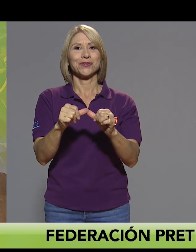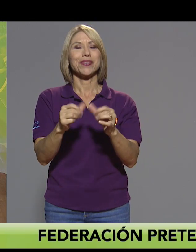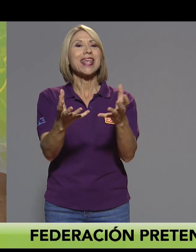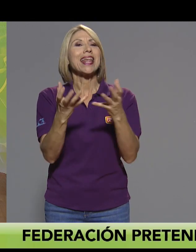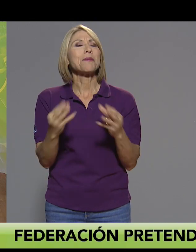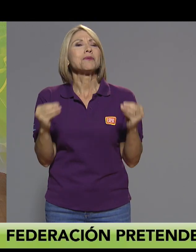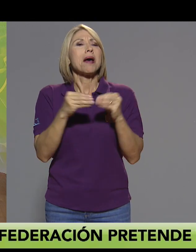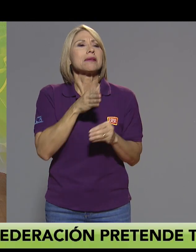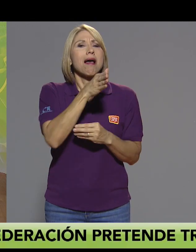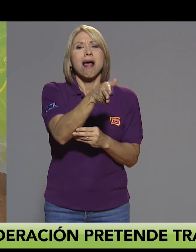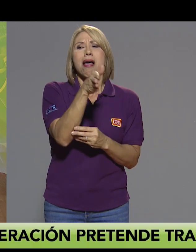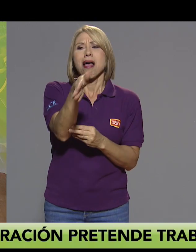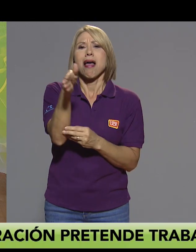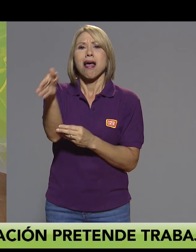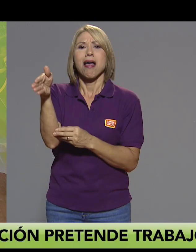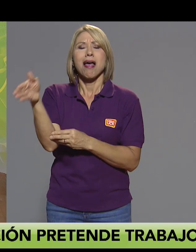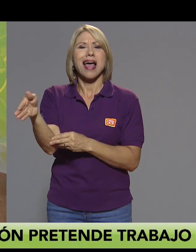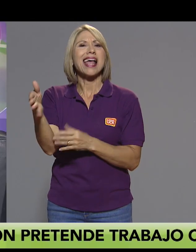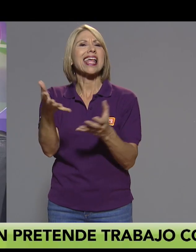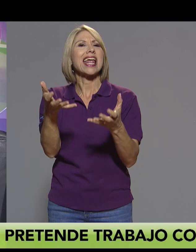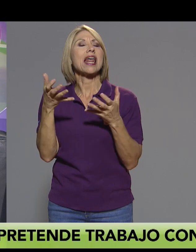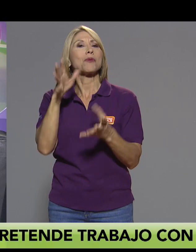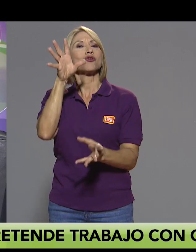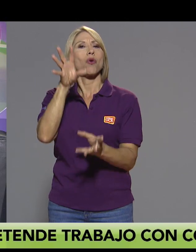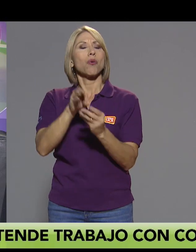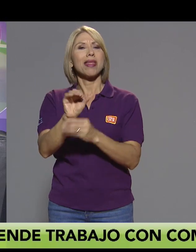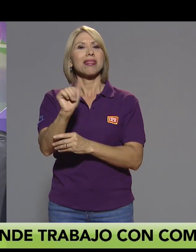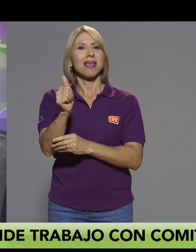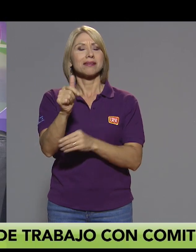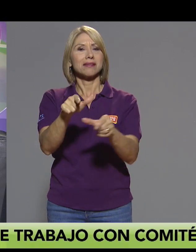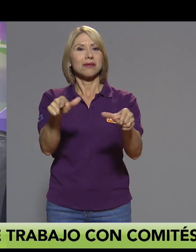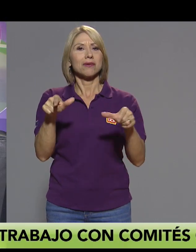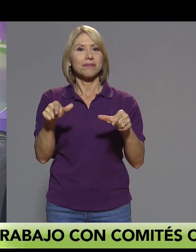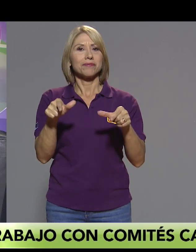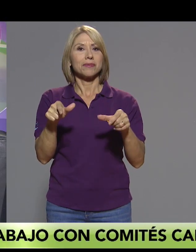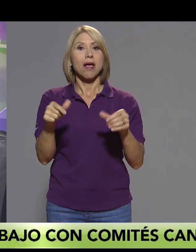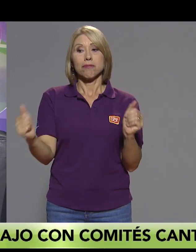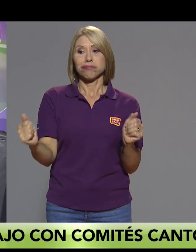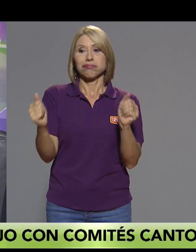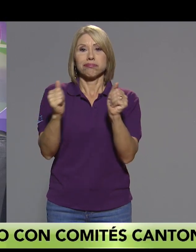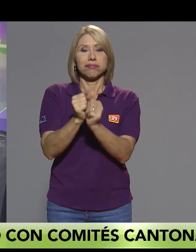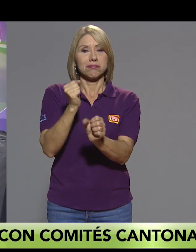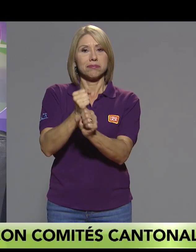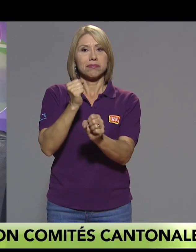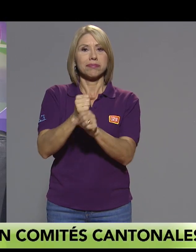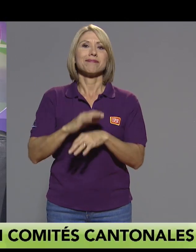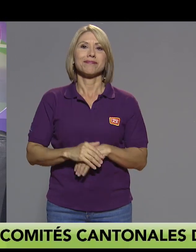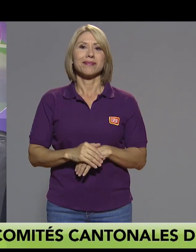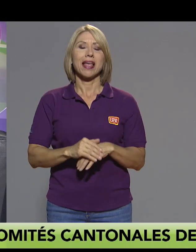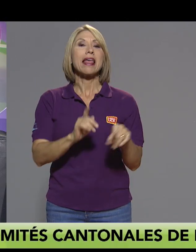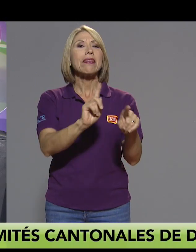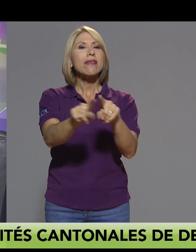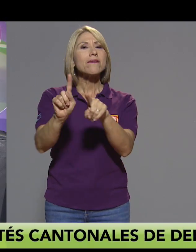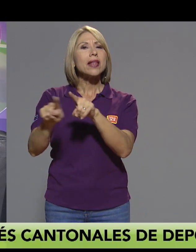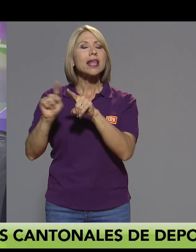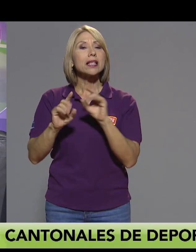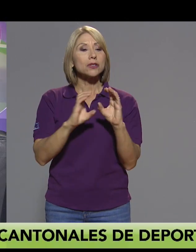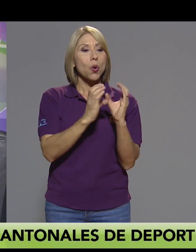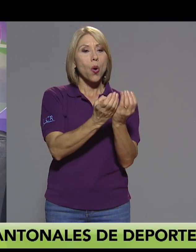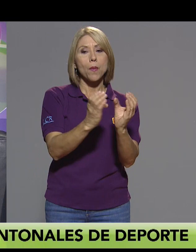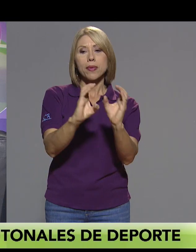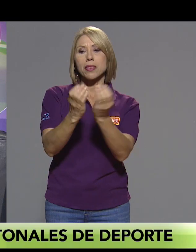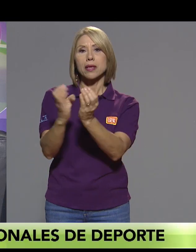comités cantonales la proyección está a 10 y hacer un trabajo como en conjunto verdad tal vez unir diferentes comités